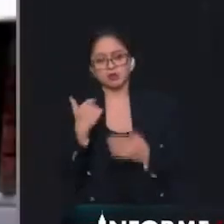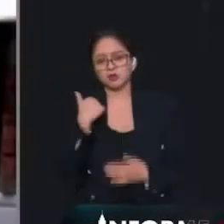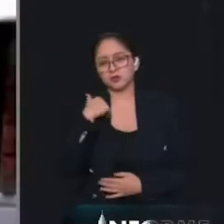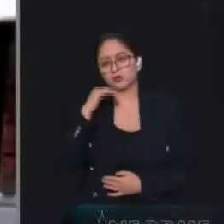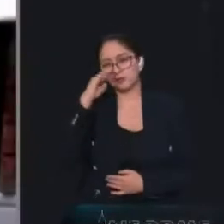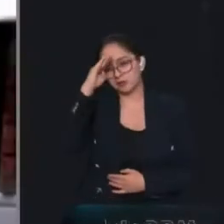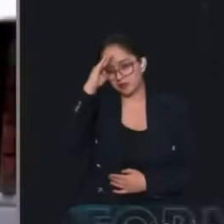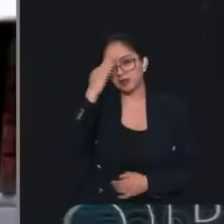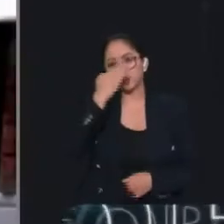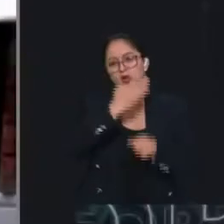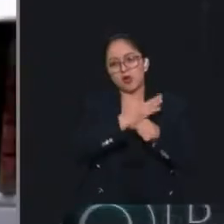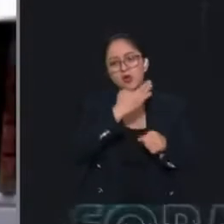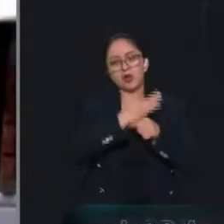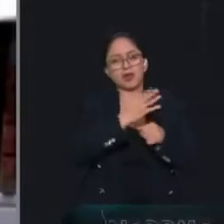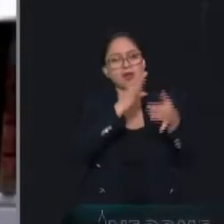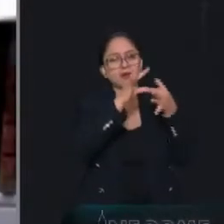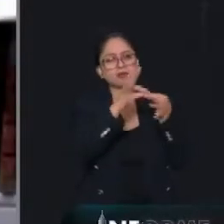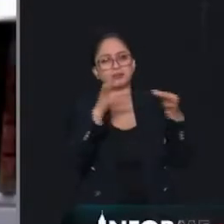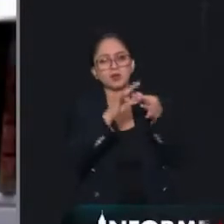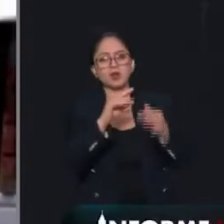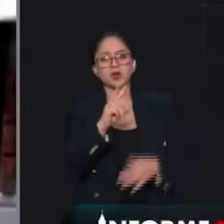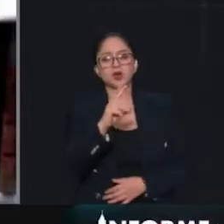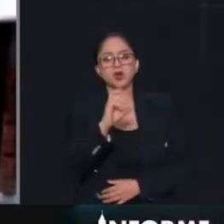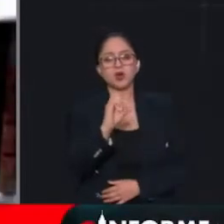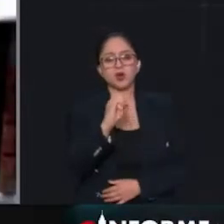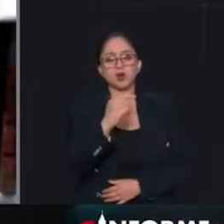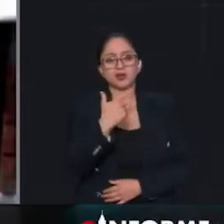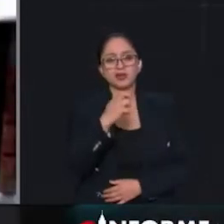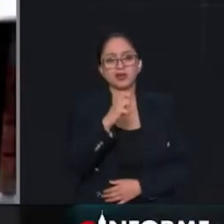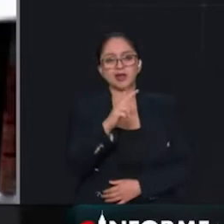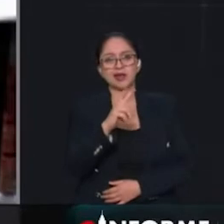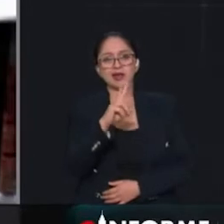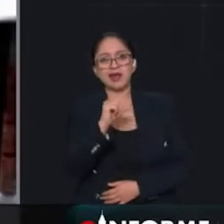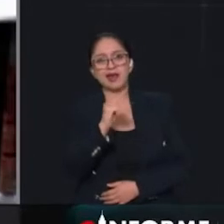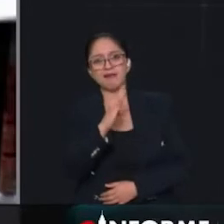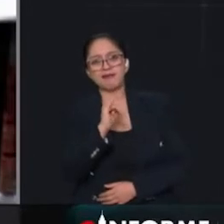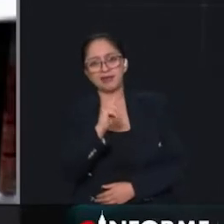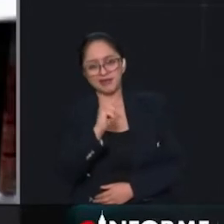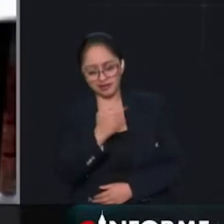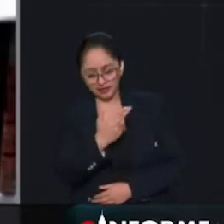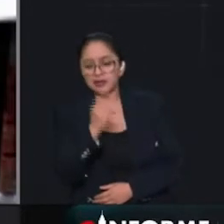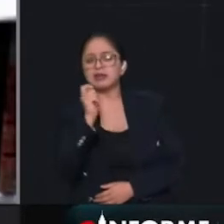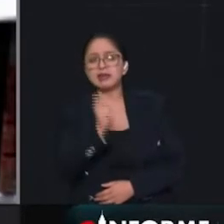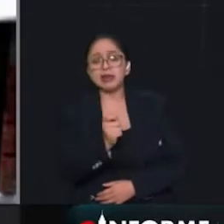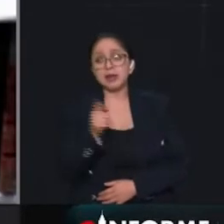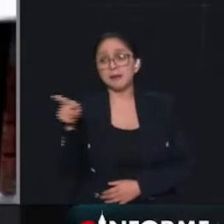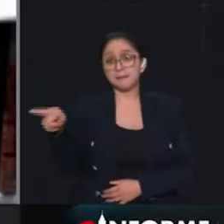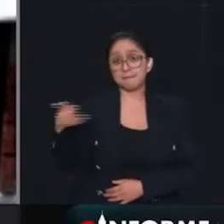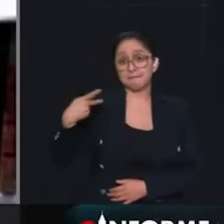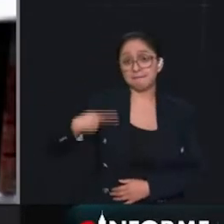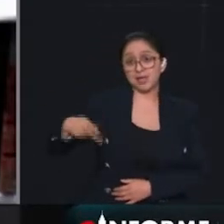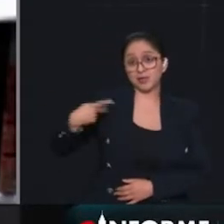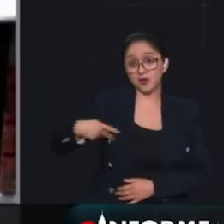y te voy a citar a un clásico, Roger Rabbit, que decía que la gente que te hace reír